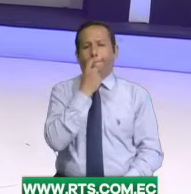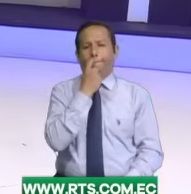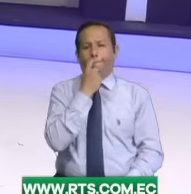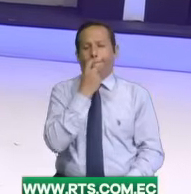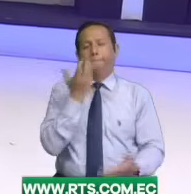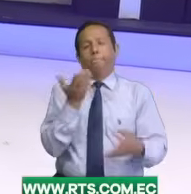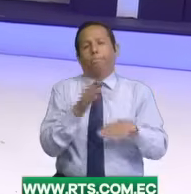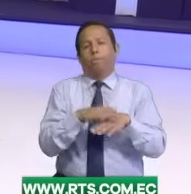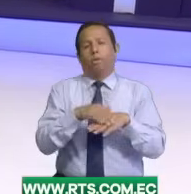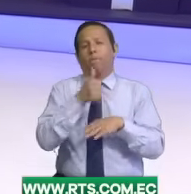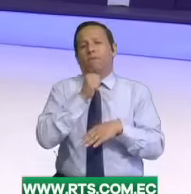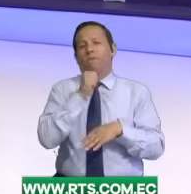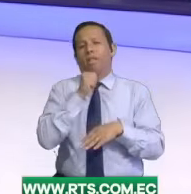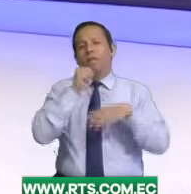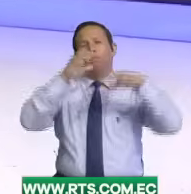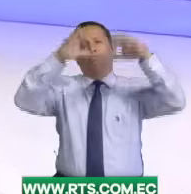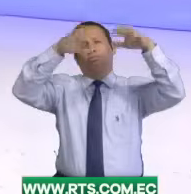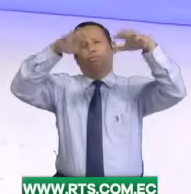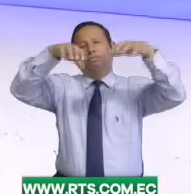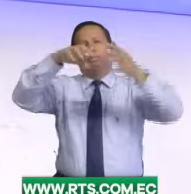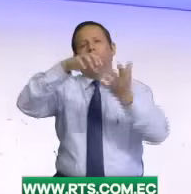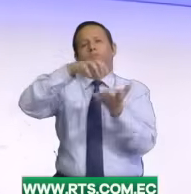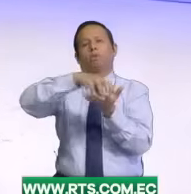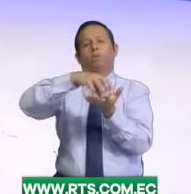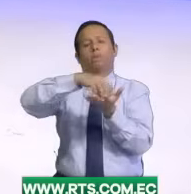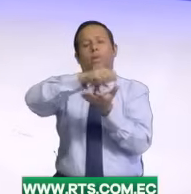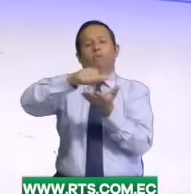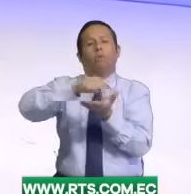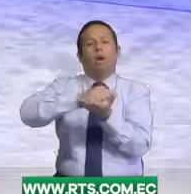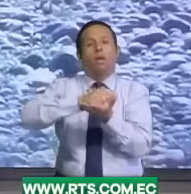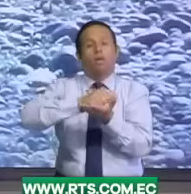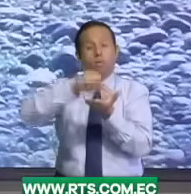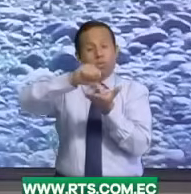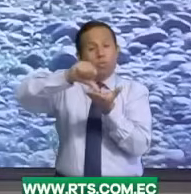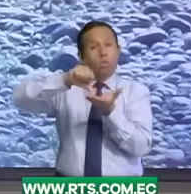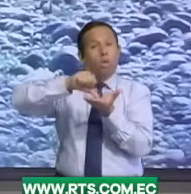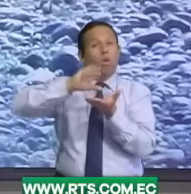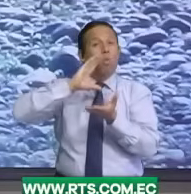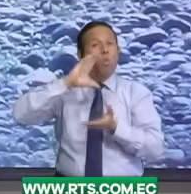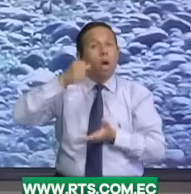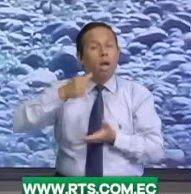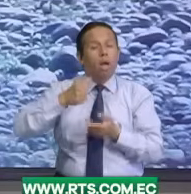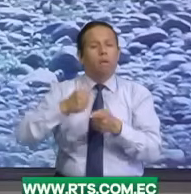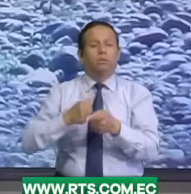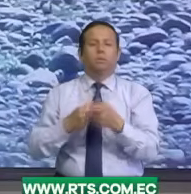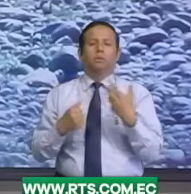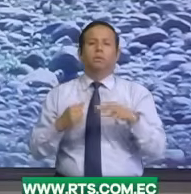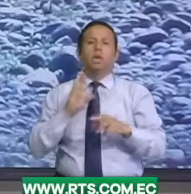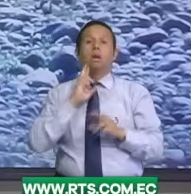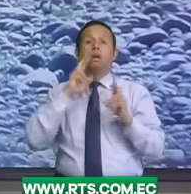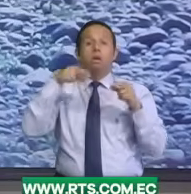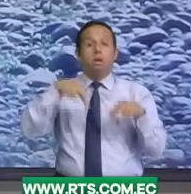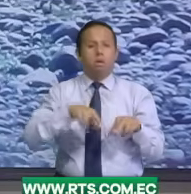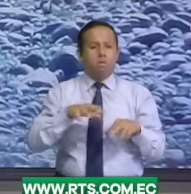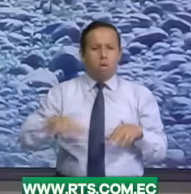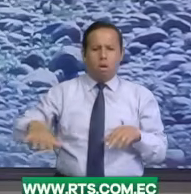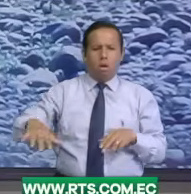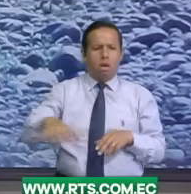Falta de lluvias en la provincia de Azuay y sobre todo en la ciudad de Cuenca ha convertido los ríos de la urbe